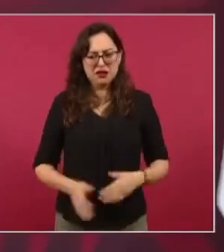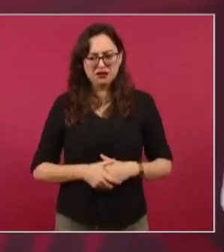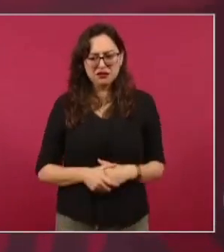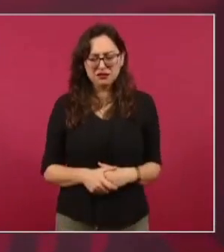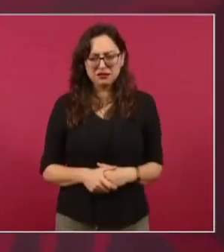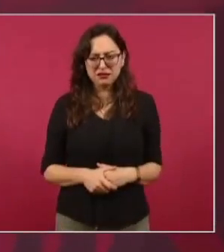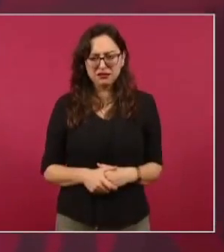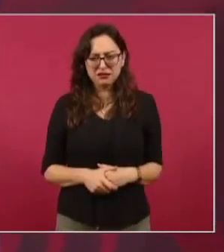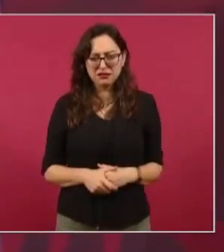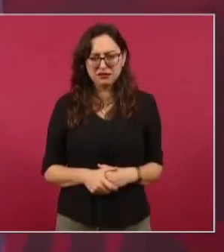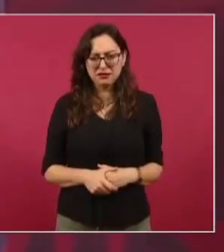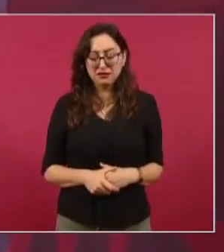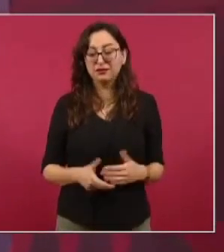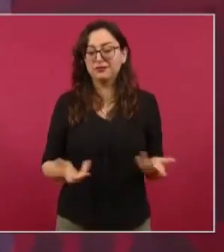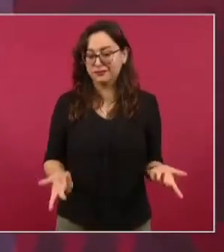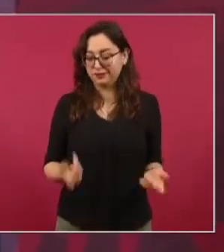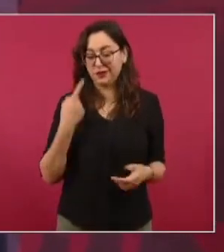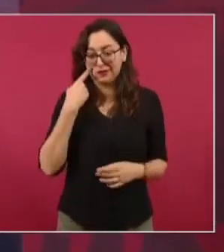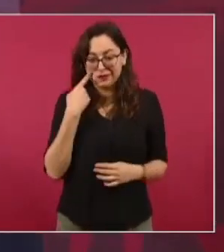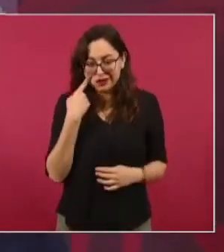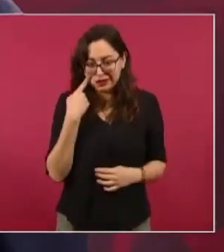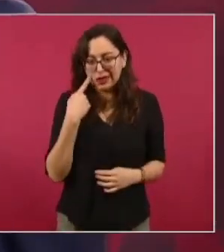Emilio Azcárraga afinado